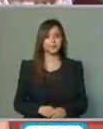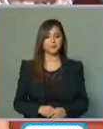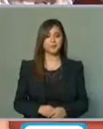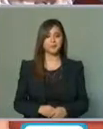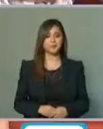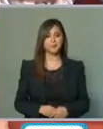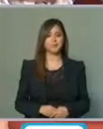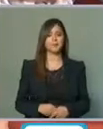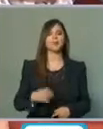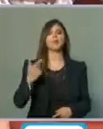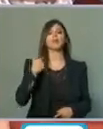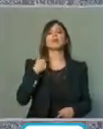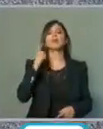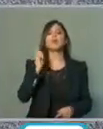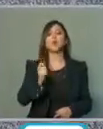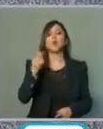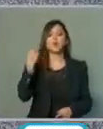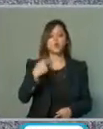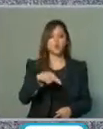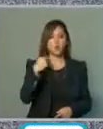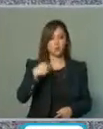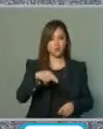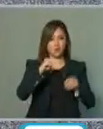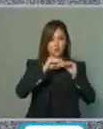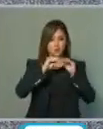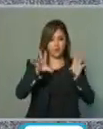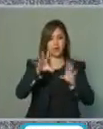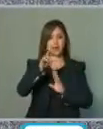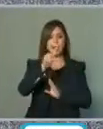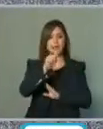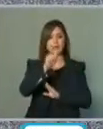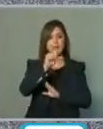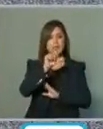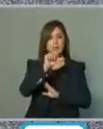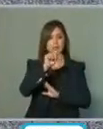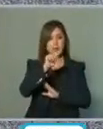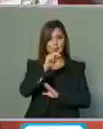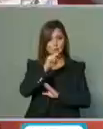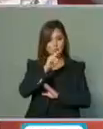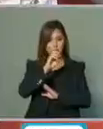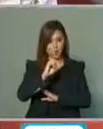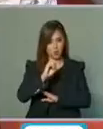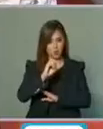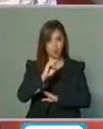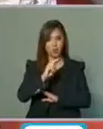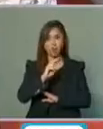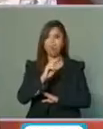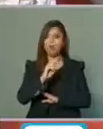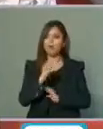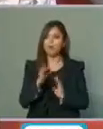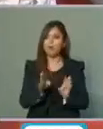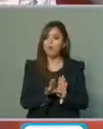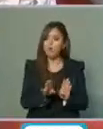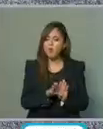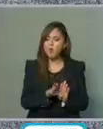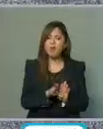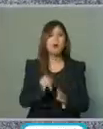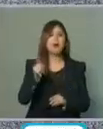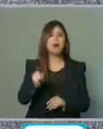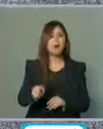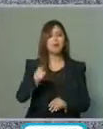diciendo el nombre del producto que traigo el día de hoy. A ver. Tattoo Brow. Ok. Entonces, es un producto